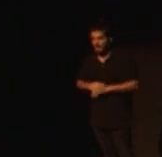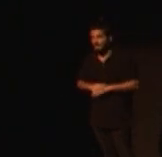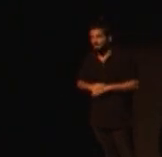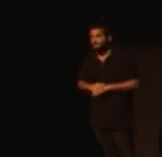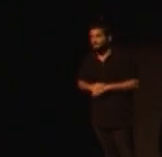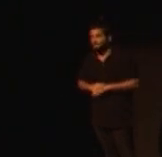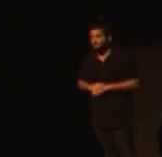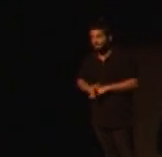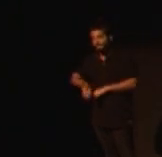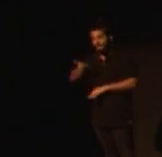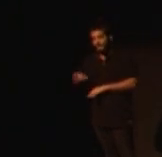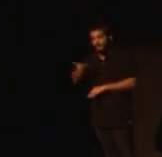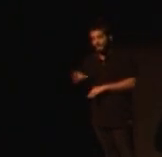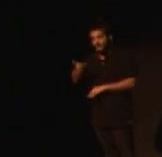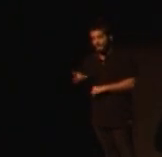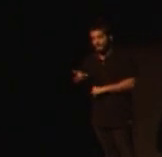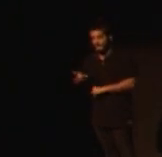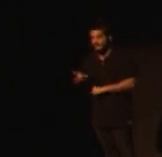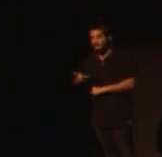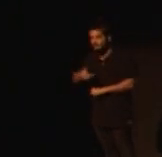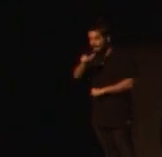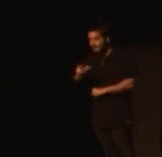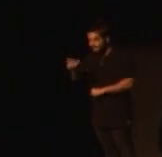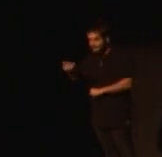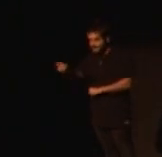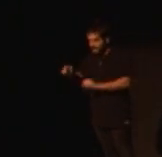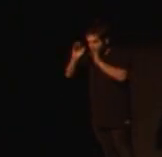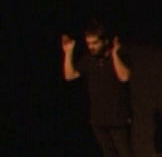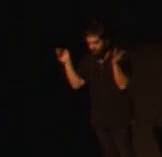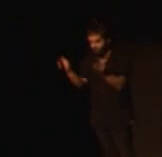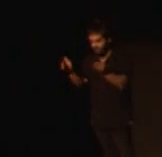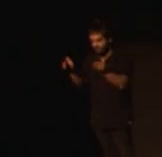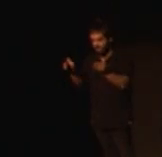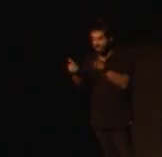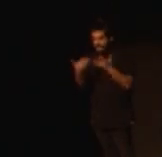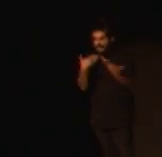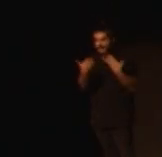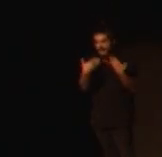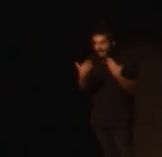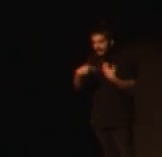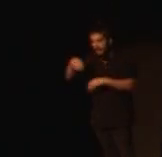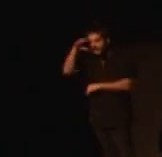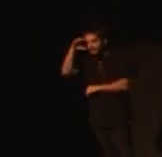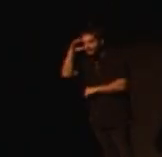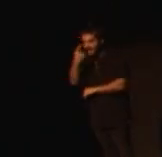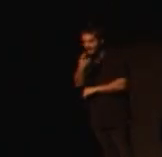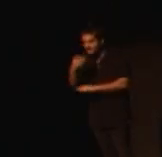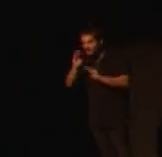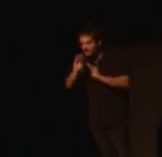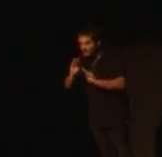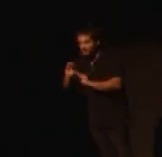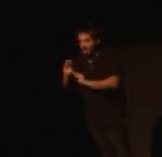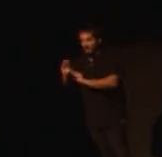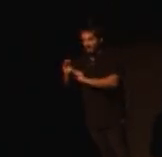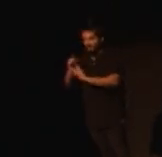y fundamental fue poner a las personas en el centro, escucharlas, empatizar con ellas, comprender sus circunstancias y sentir sus necesidades, que deben ser